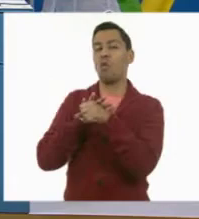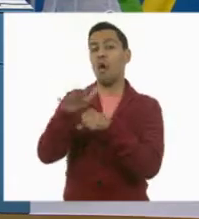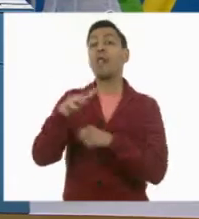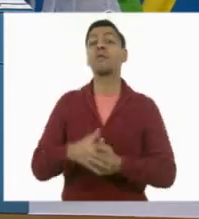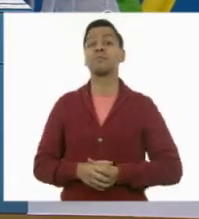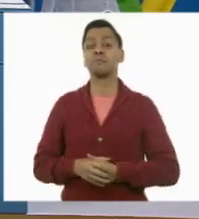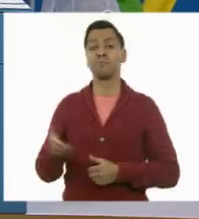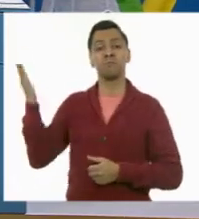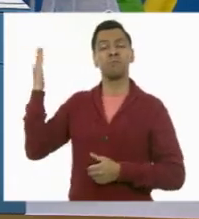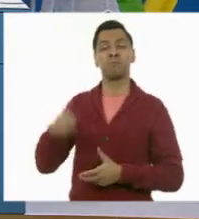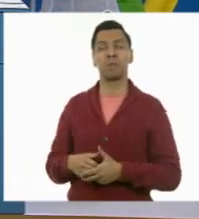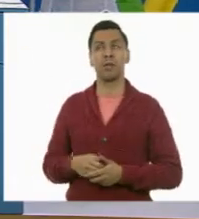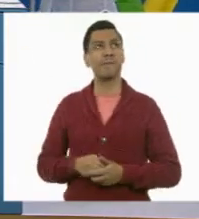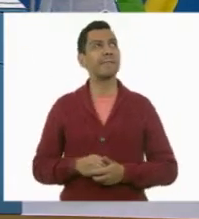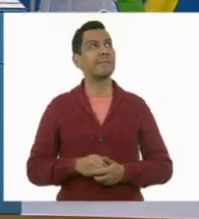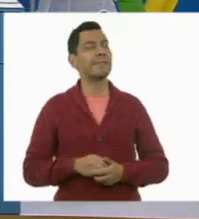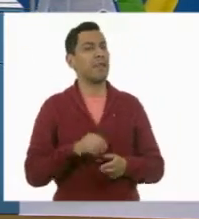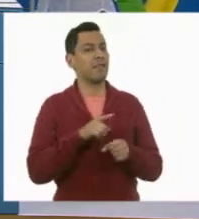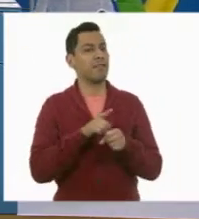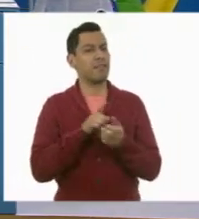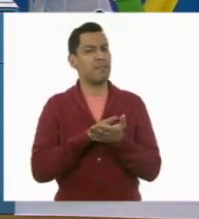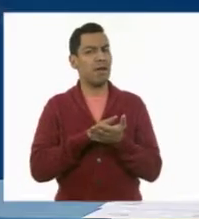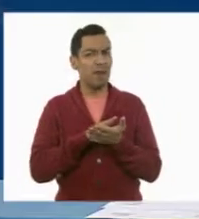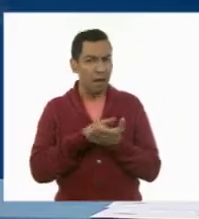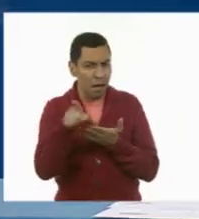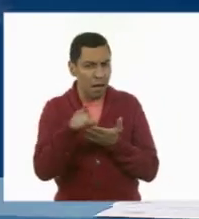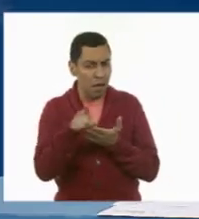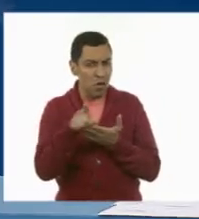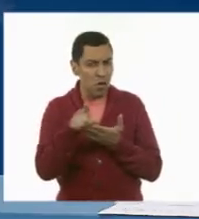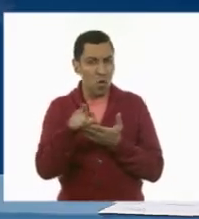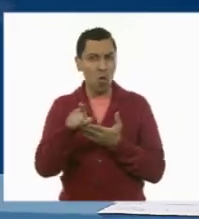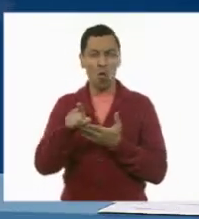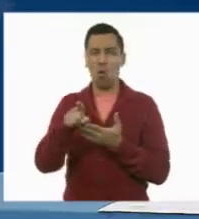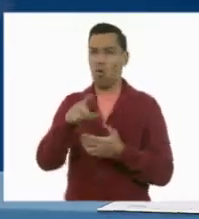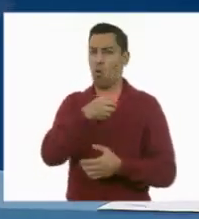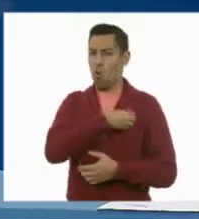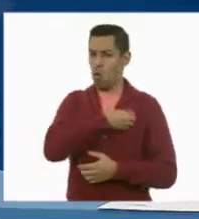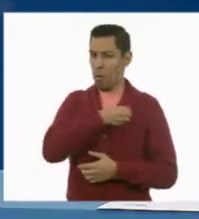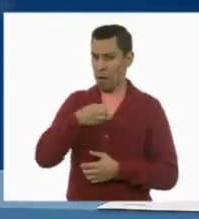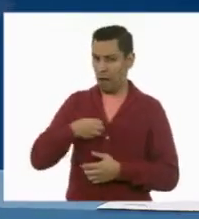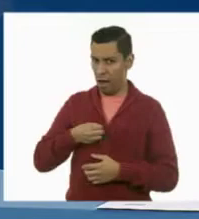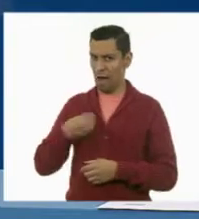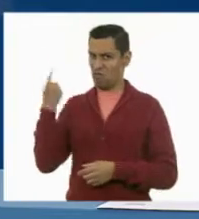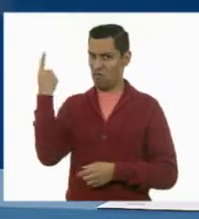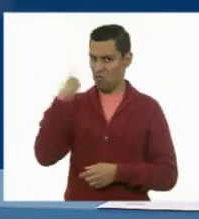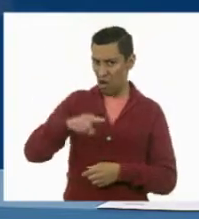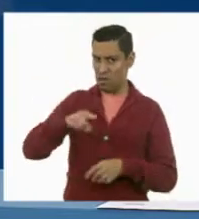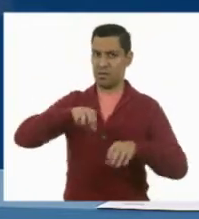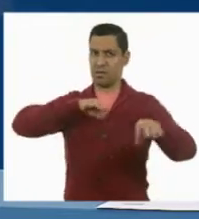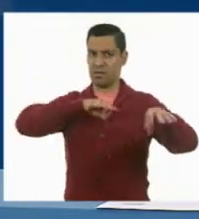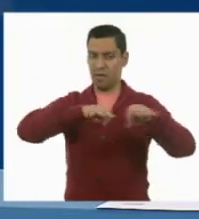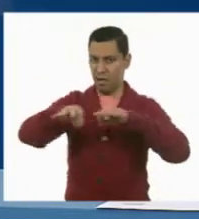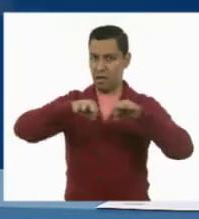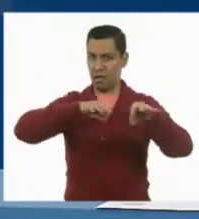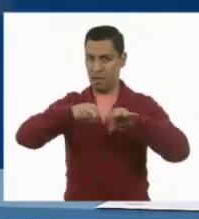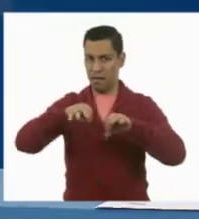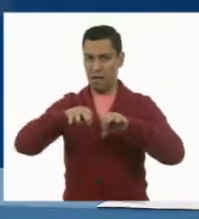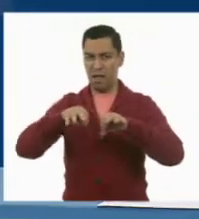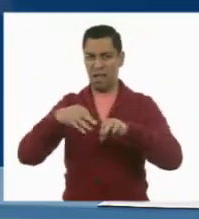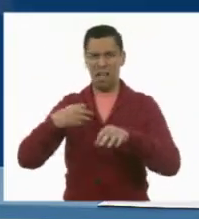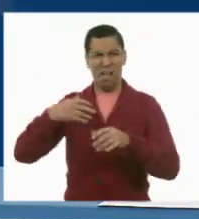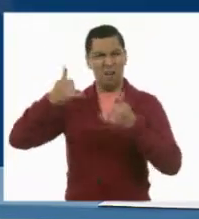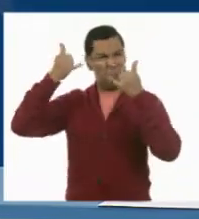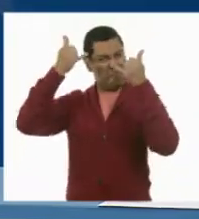pues el derecho que los debería de proteger es a no ser obligados a trabajar y que afecte su